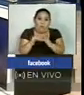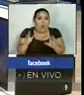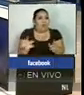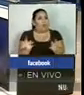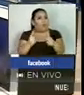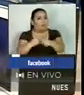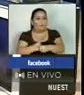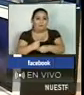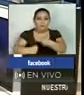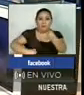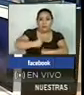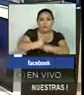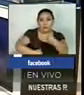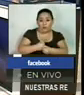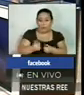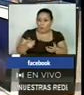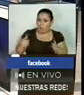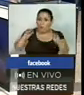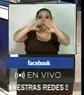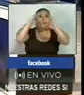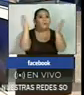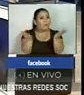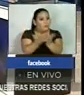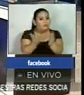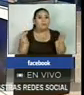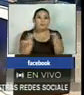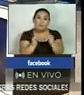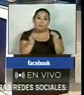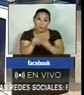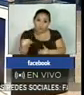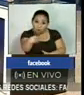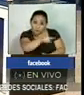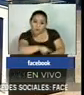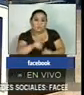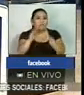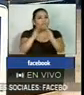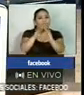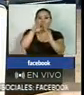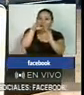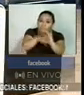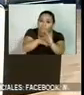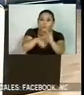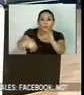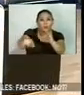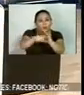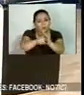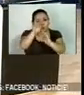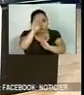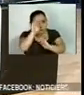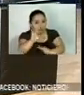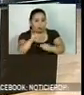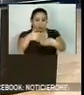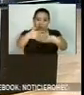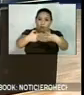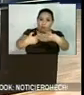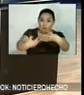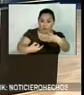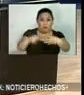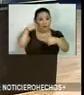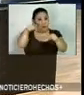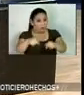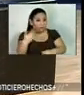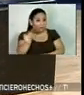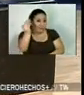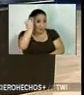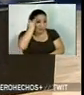deporte así es al deporte y a todo el mundo por eso lo invitamos a usted que esté en casa que acatemos las medidas que están en vigencia